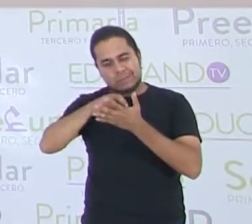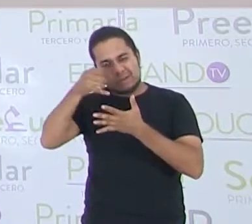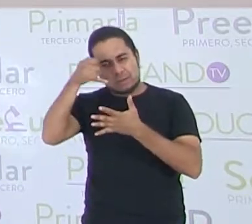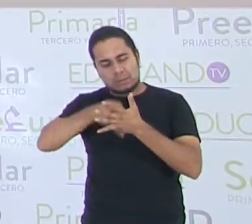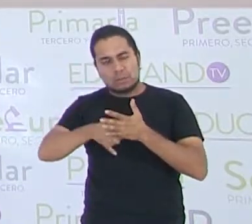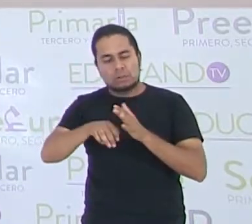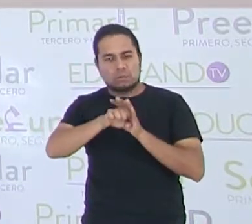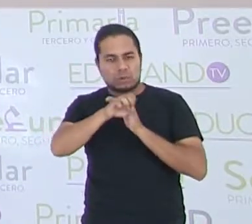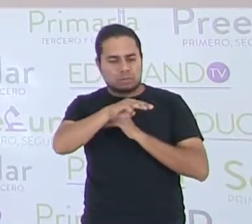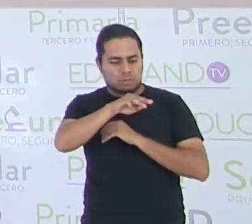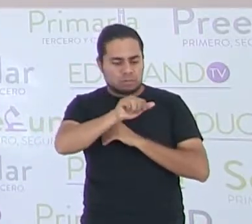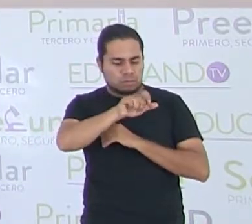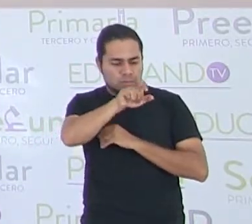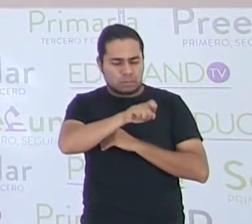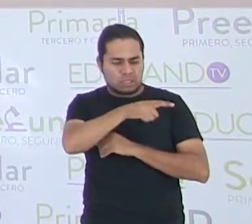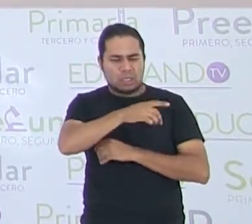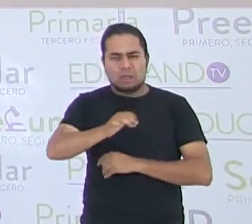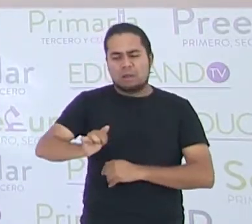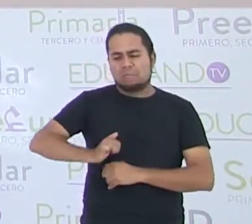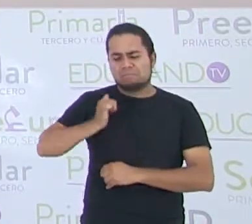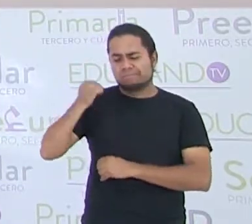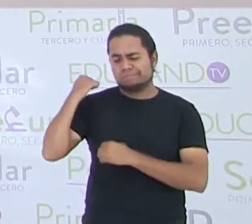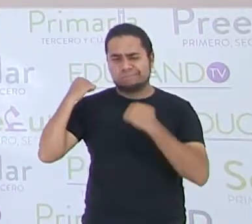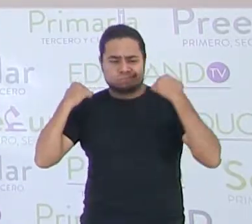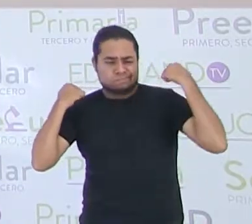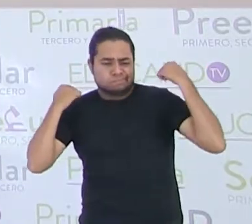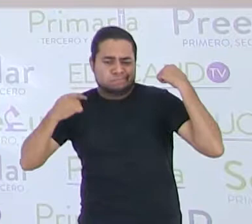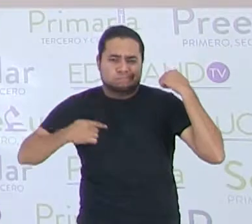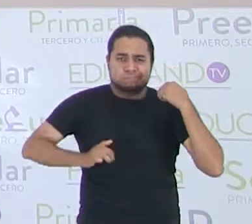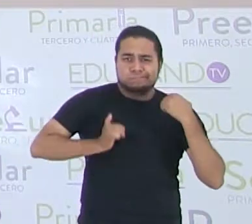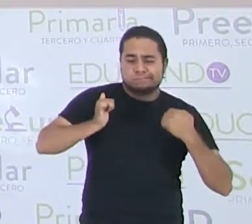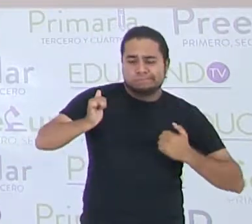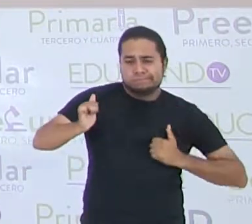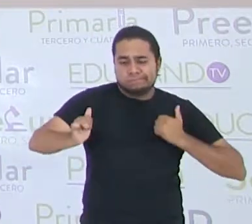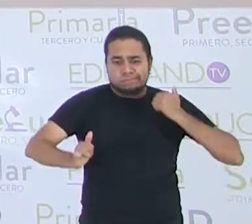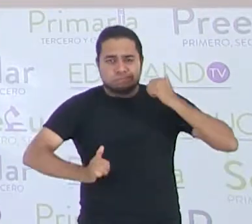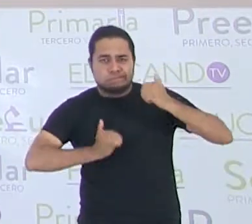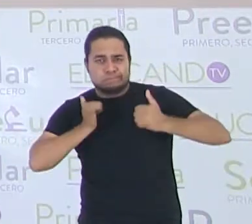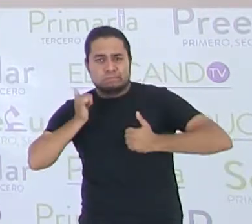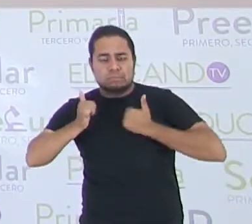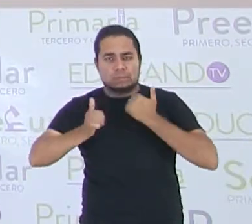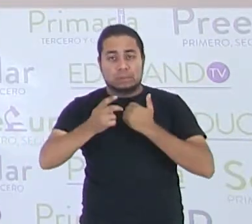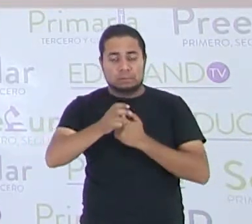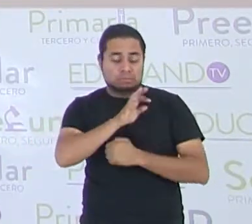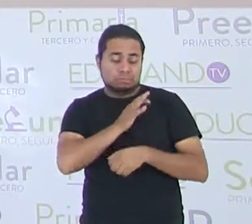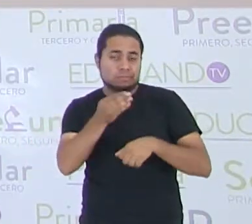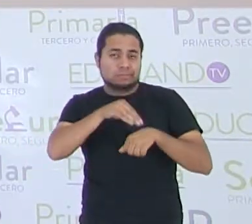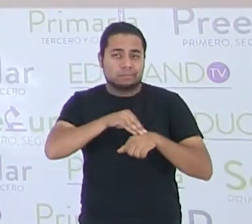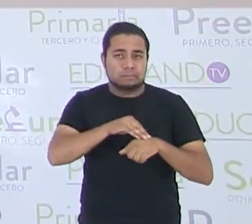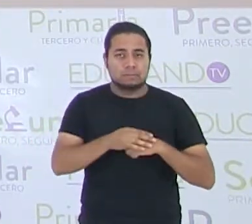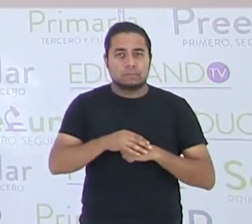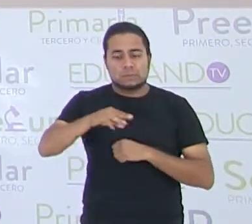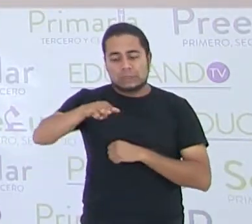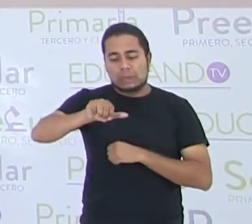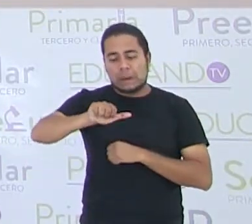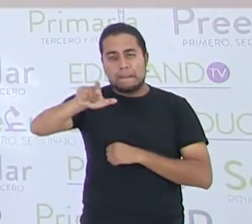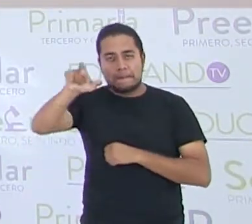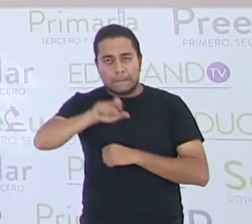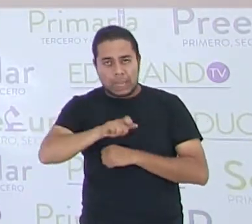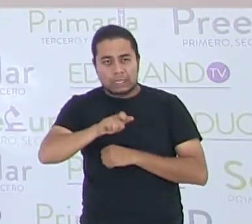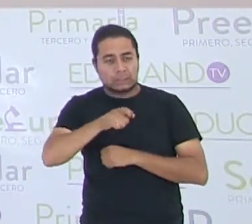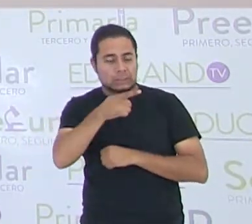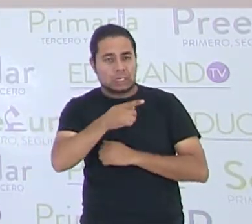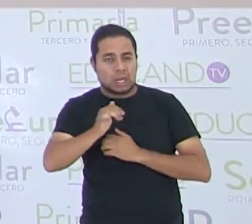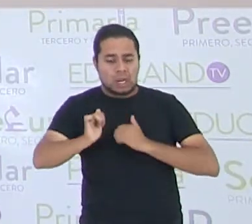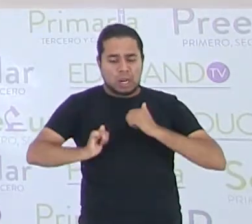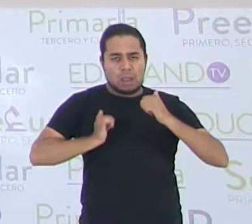se aprovechaba de su fuerza. Entonces acá, Max se